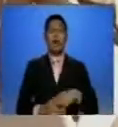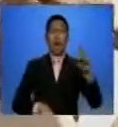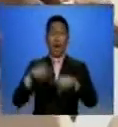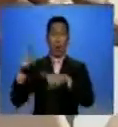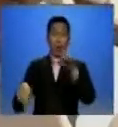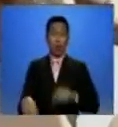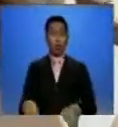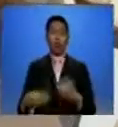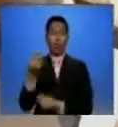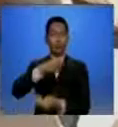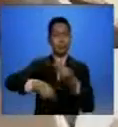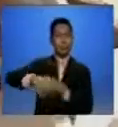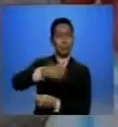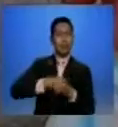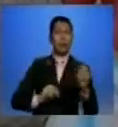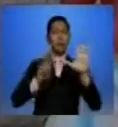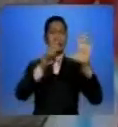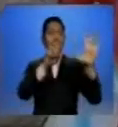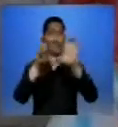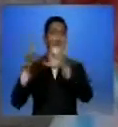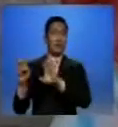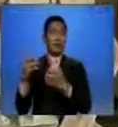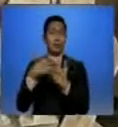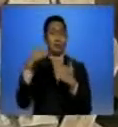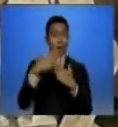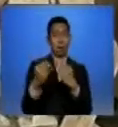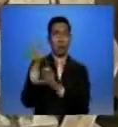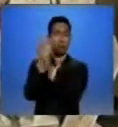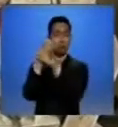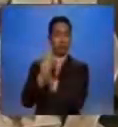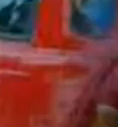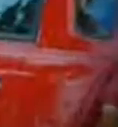hasta $700. María Gabriela Castro, Gama Noticias.